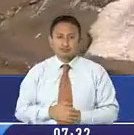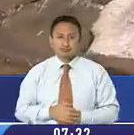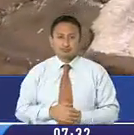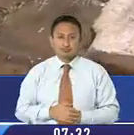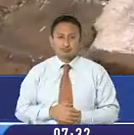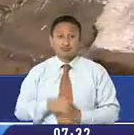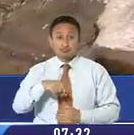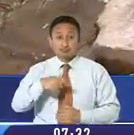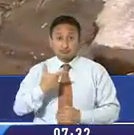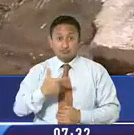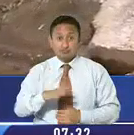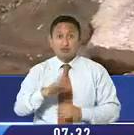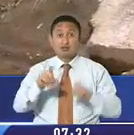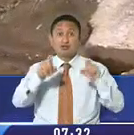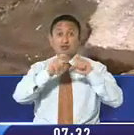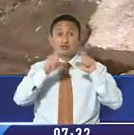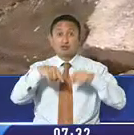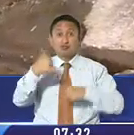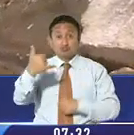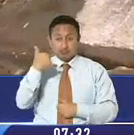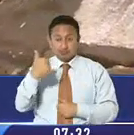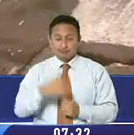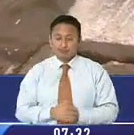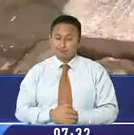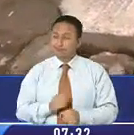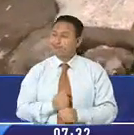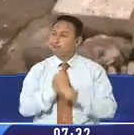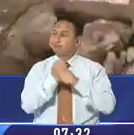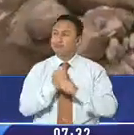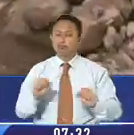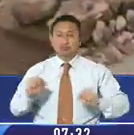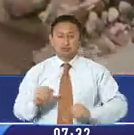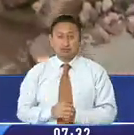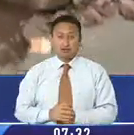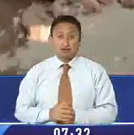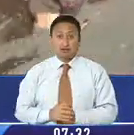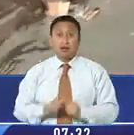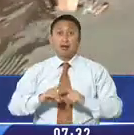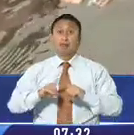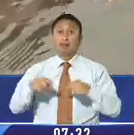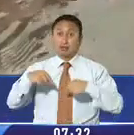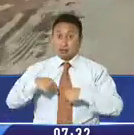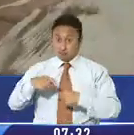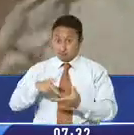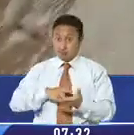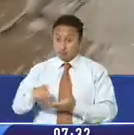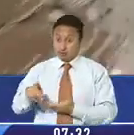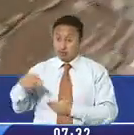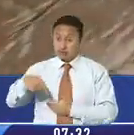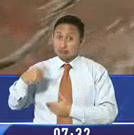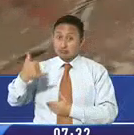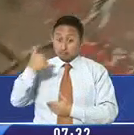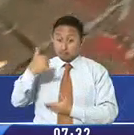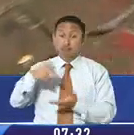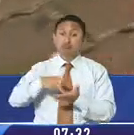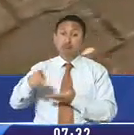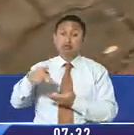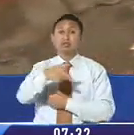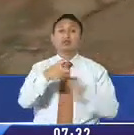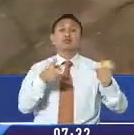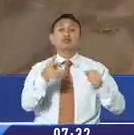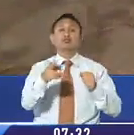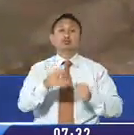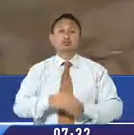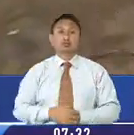llamamos a la empresa, pero no, es imposible. Pero cuando es de pagar del agua, y sí nos dan cobra y cobra, y nos vienen y nos cortan el primer